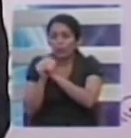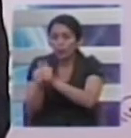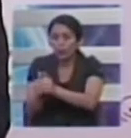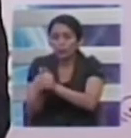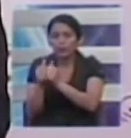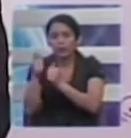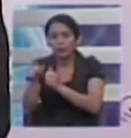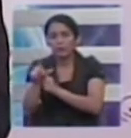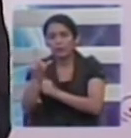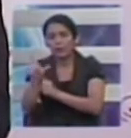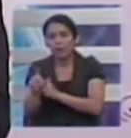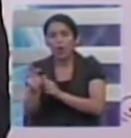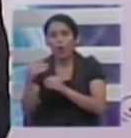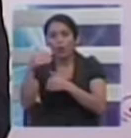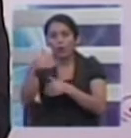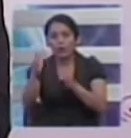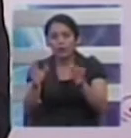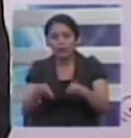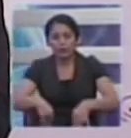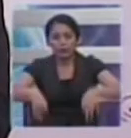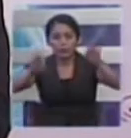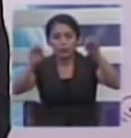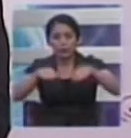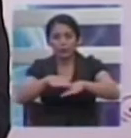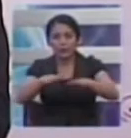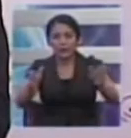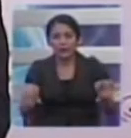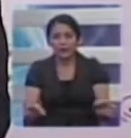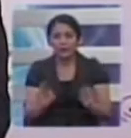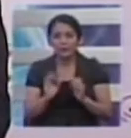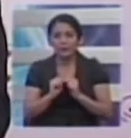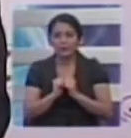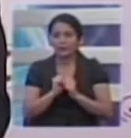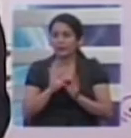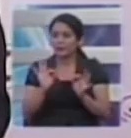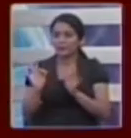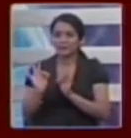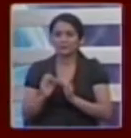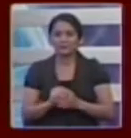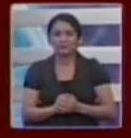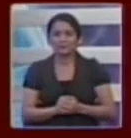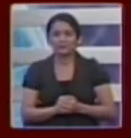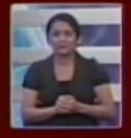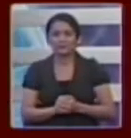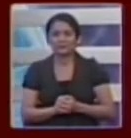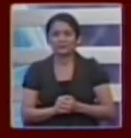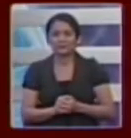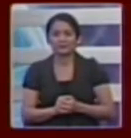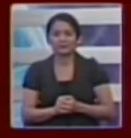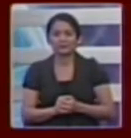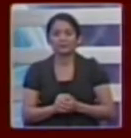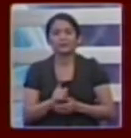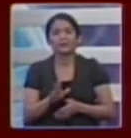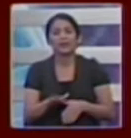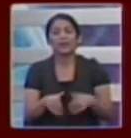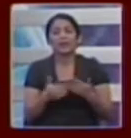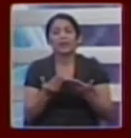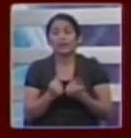todos trabajamos con esa mentalidad de dar un servicio de excelencia. ¿Qué los hace a ustedes diferentes?